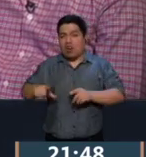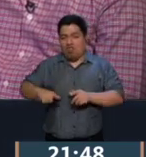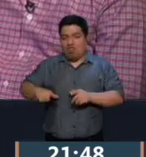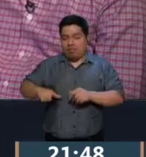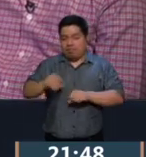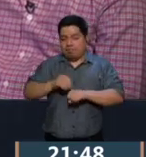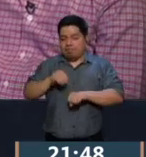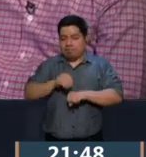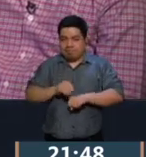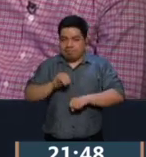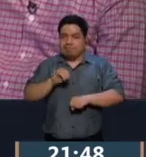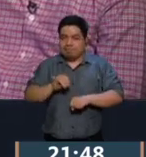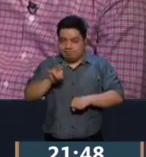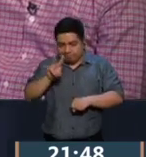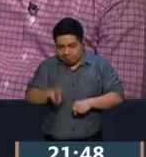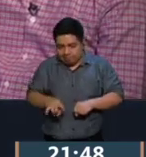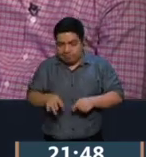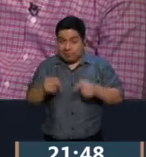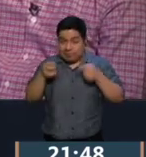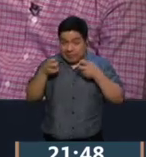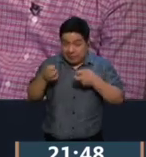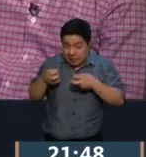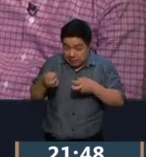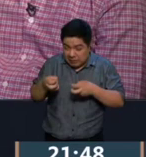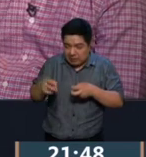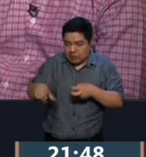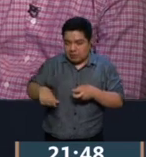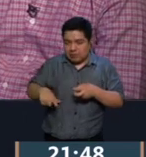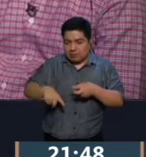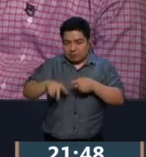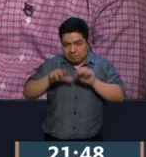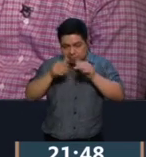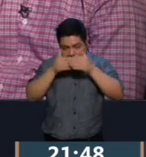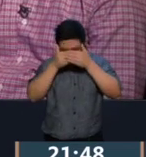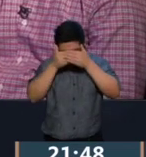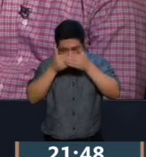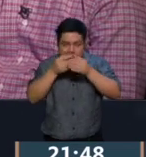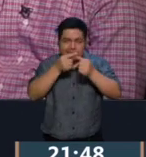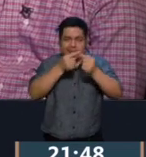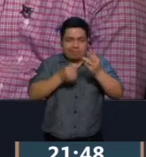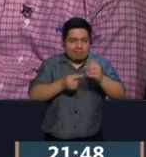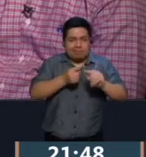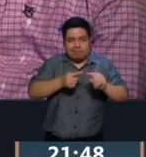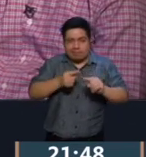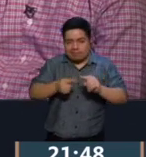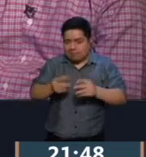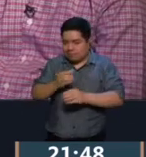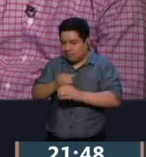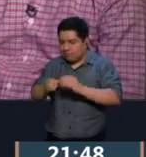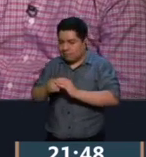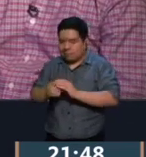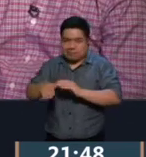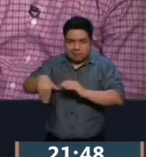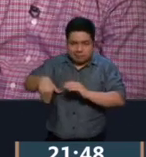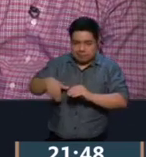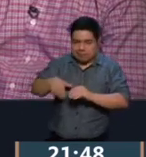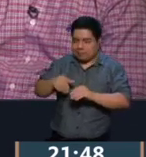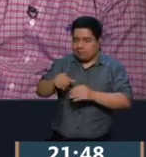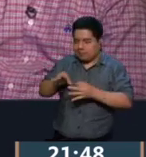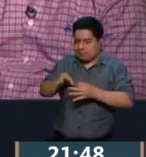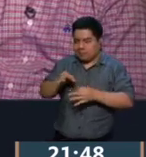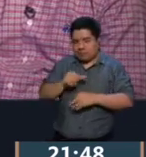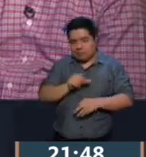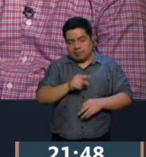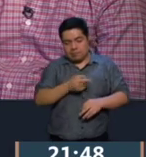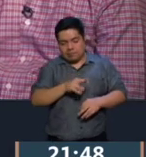gobierno. Efectivamente, la opacidad de este gobierno pues la hemos visto reflejada en muchas cosas, algunas que ya comentó Andrés y que coincido